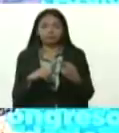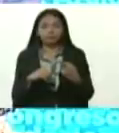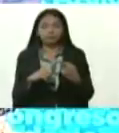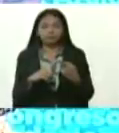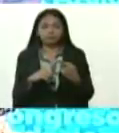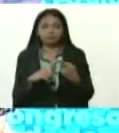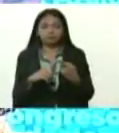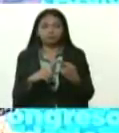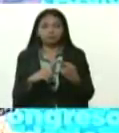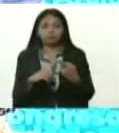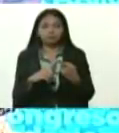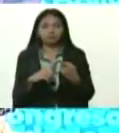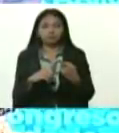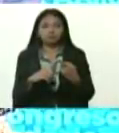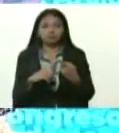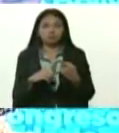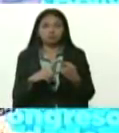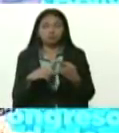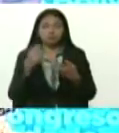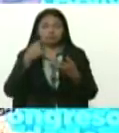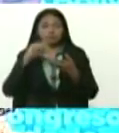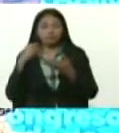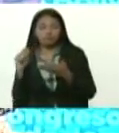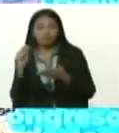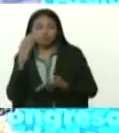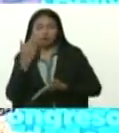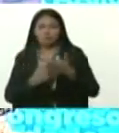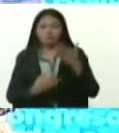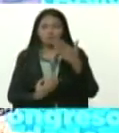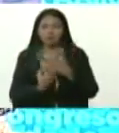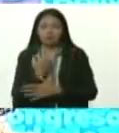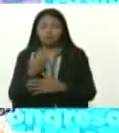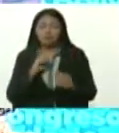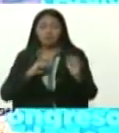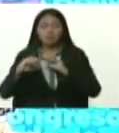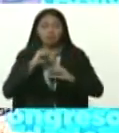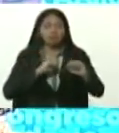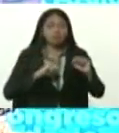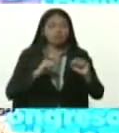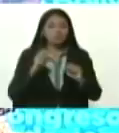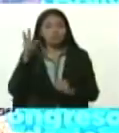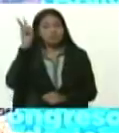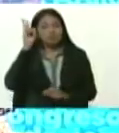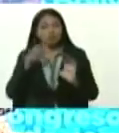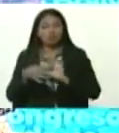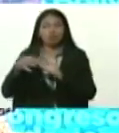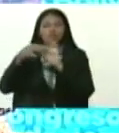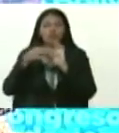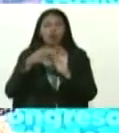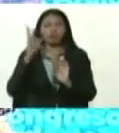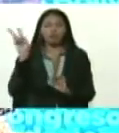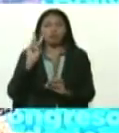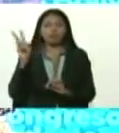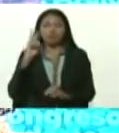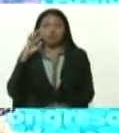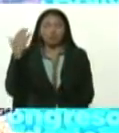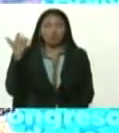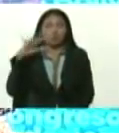pueblos que firman la declaración fundacional del Movimiento Indígena Unido de Venezuela,